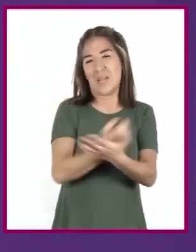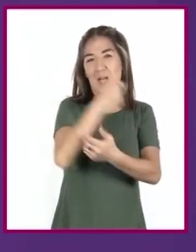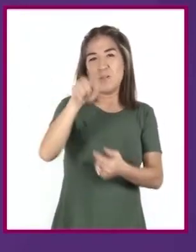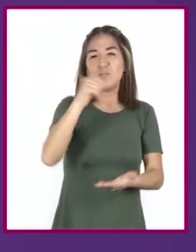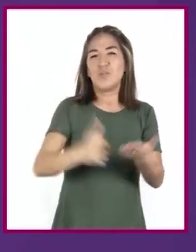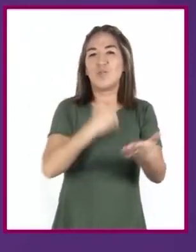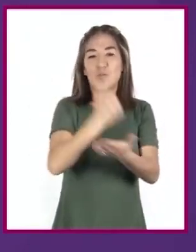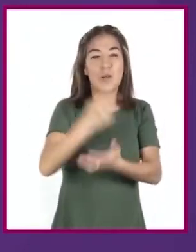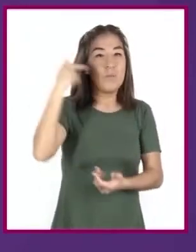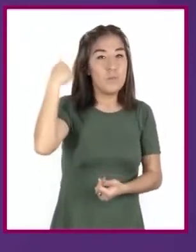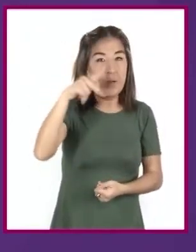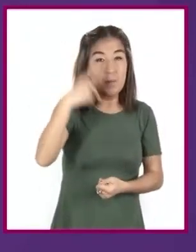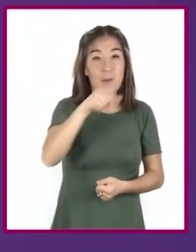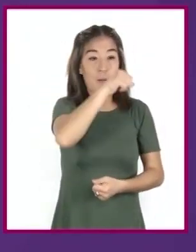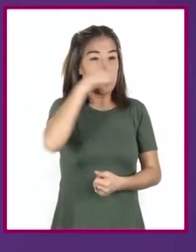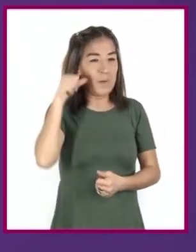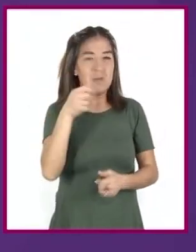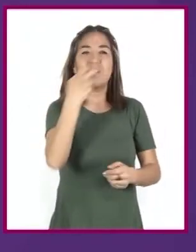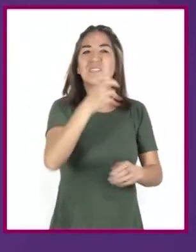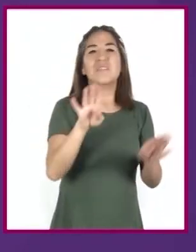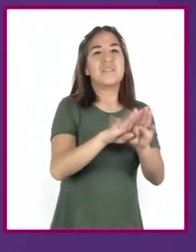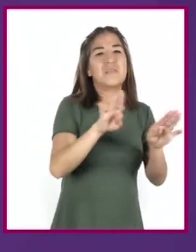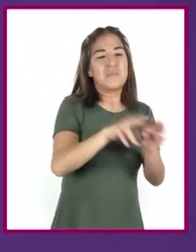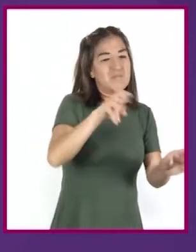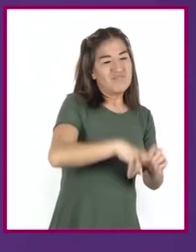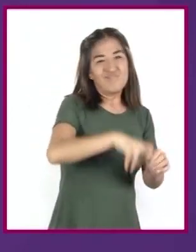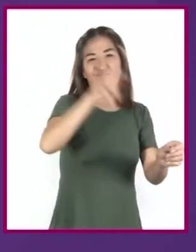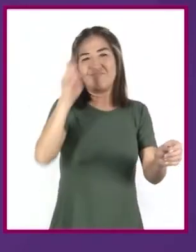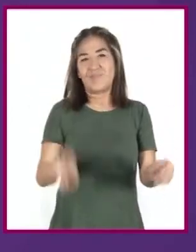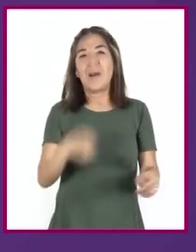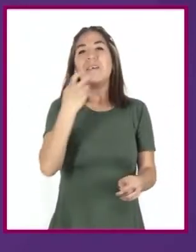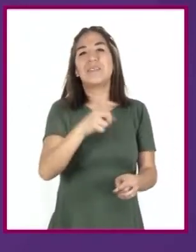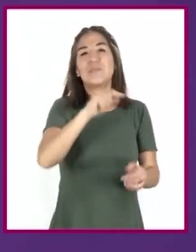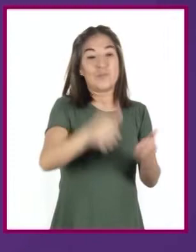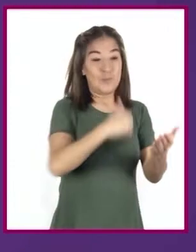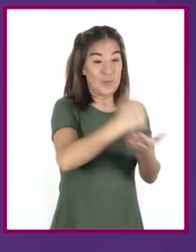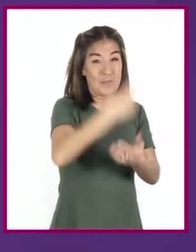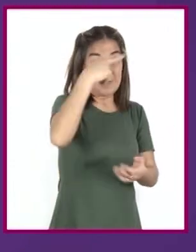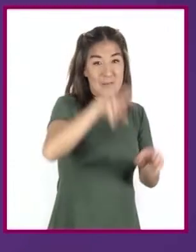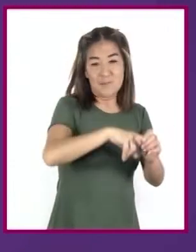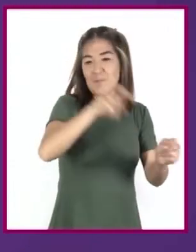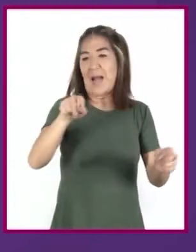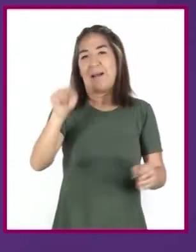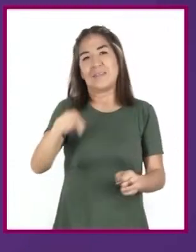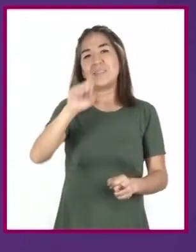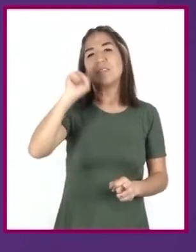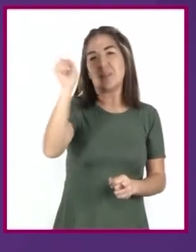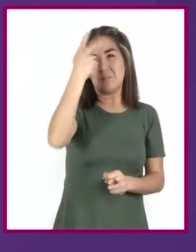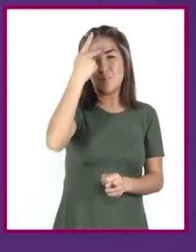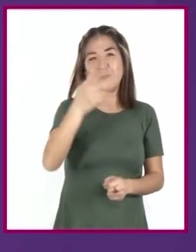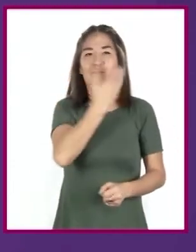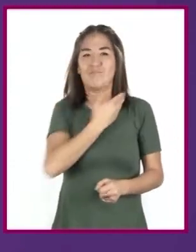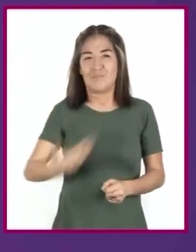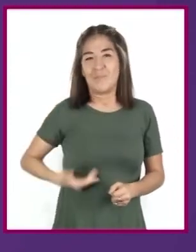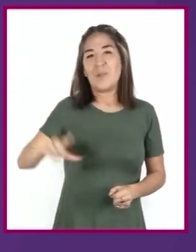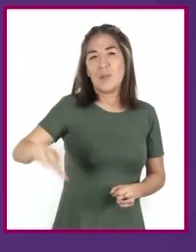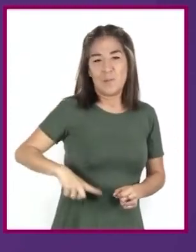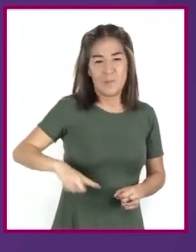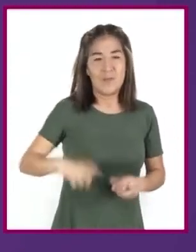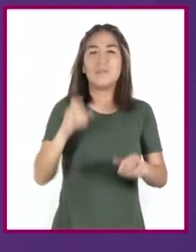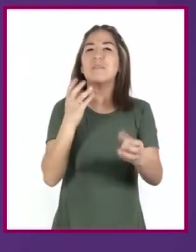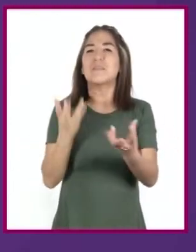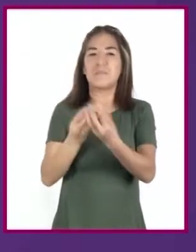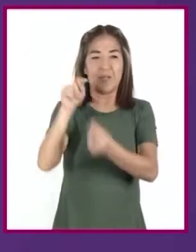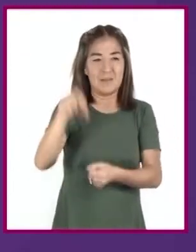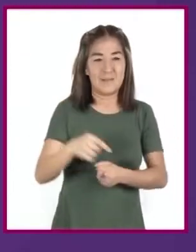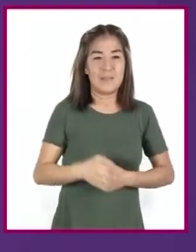de esta derrota, Juárez salió de la Ciudad de México y estableció su gobierno en San Luis Potosí. El 10 de junio, los